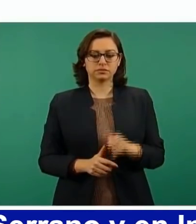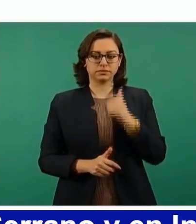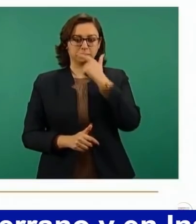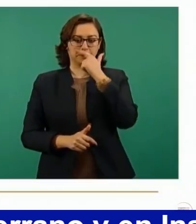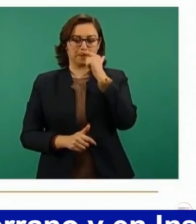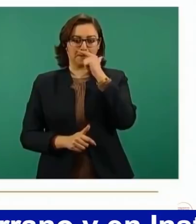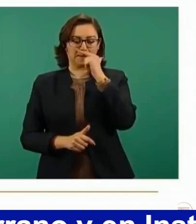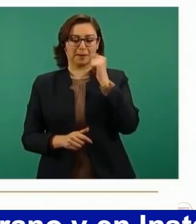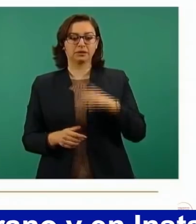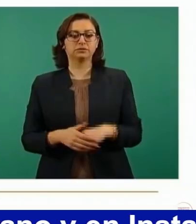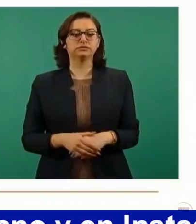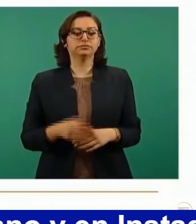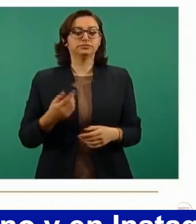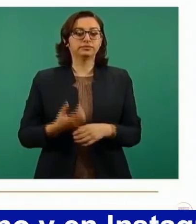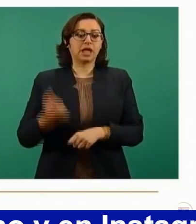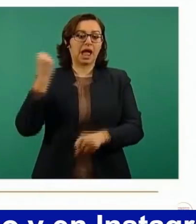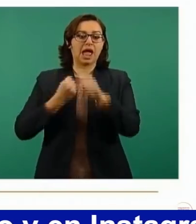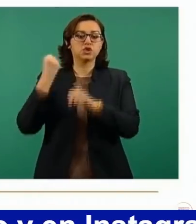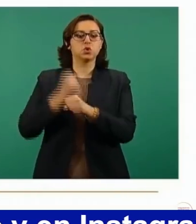82, un salario mínimo.